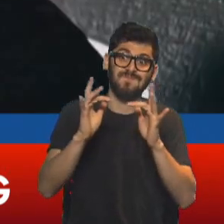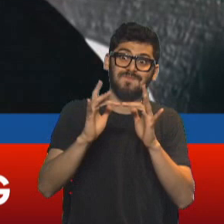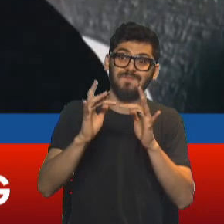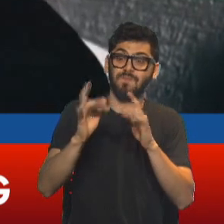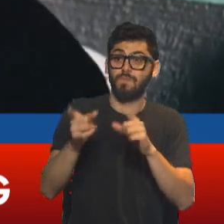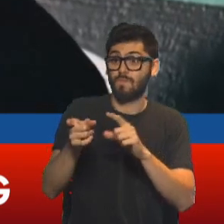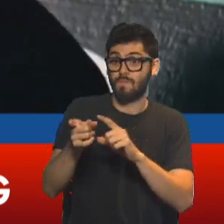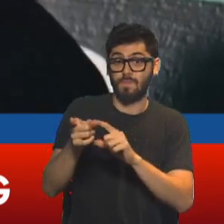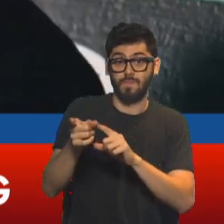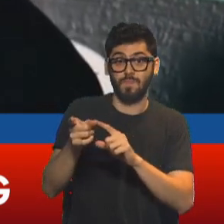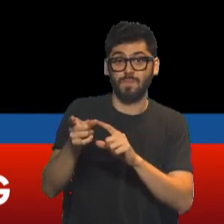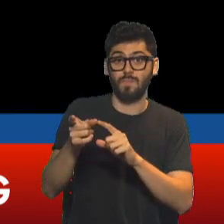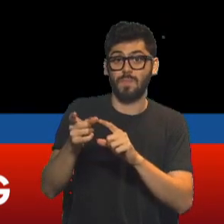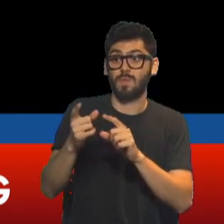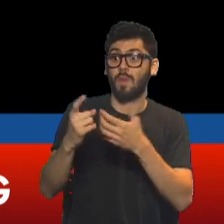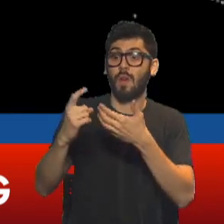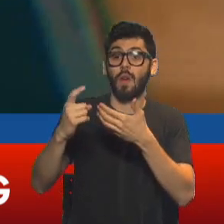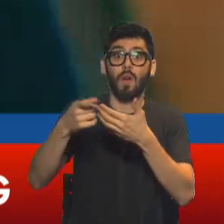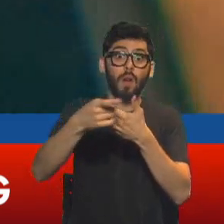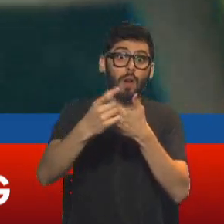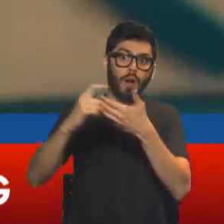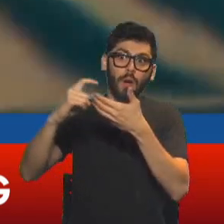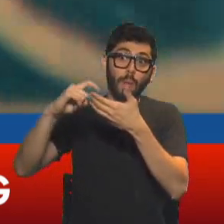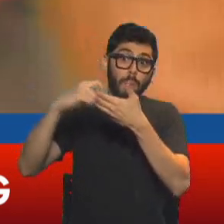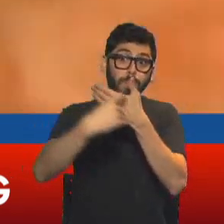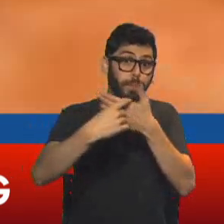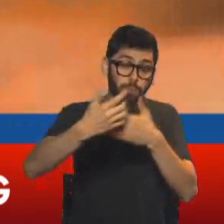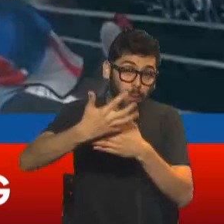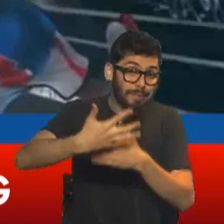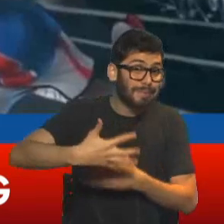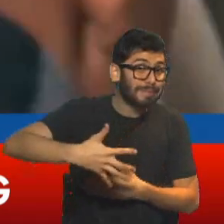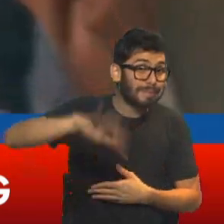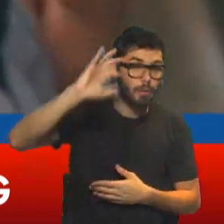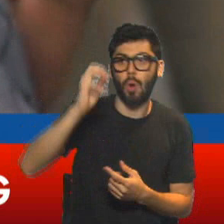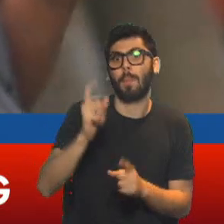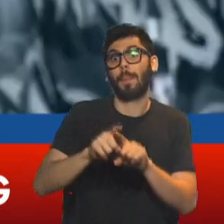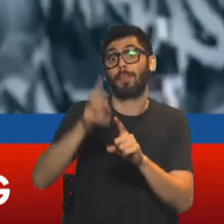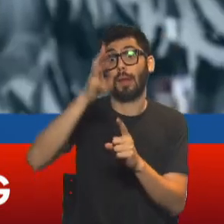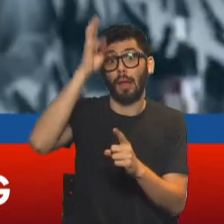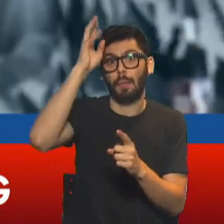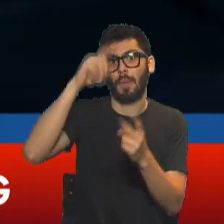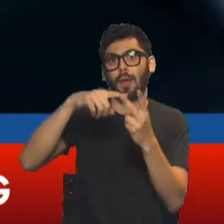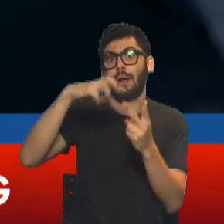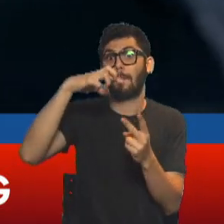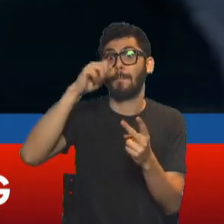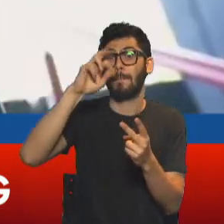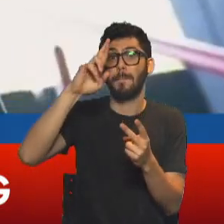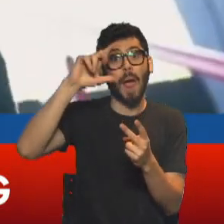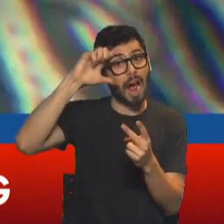quintuplicaron los seguidores y las estrellas: Neymar, Paredes, Di